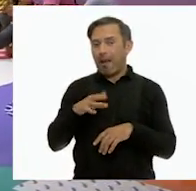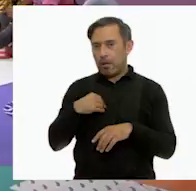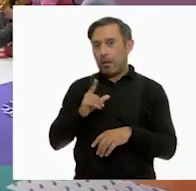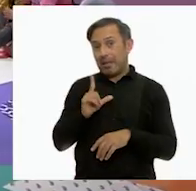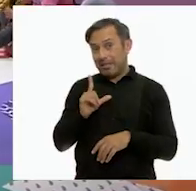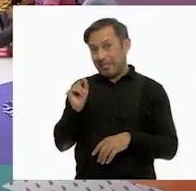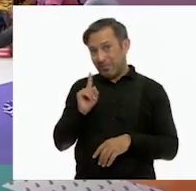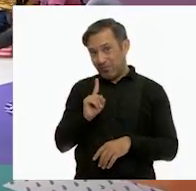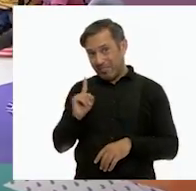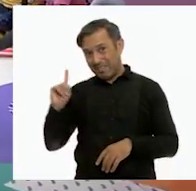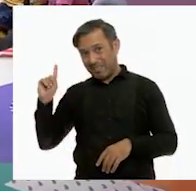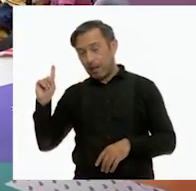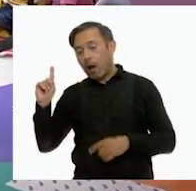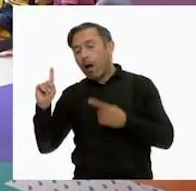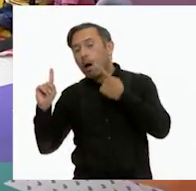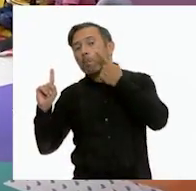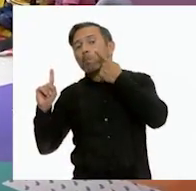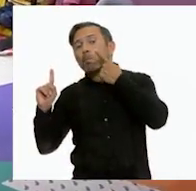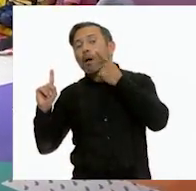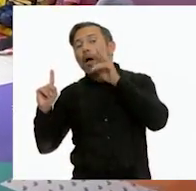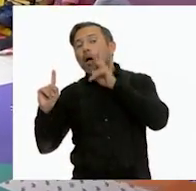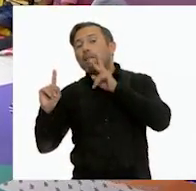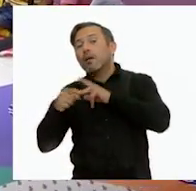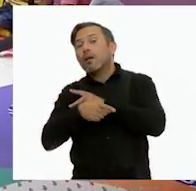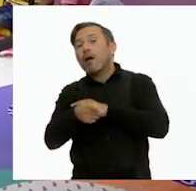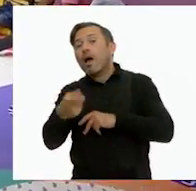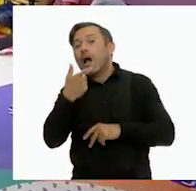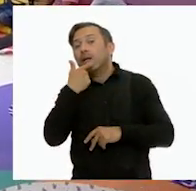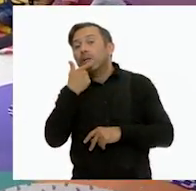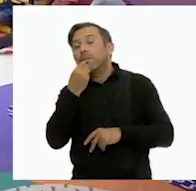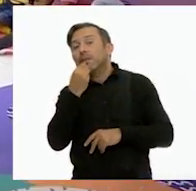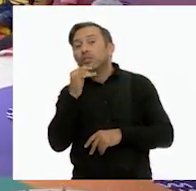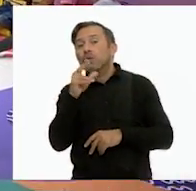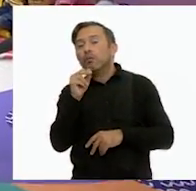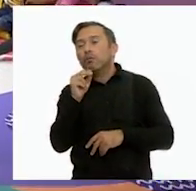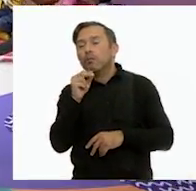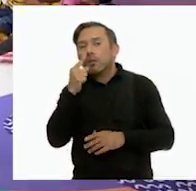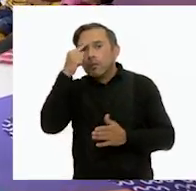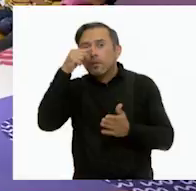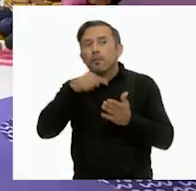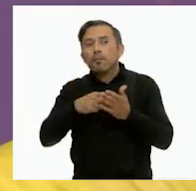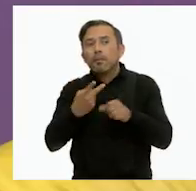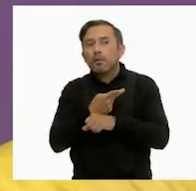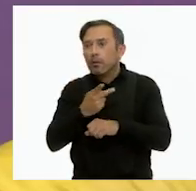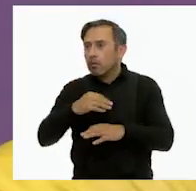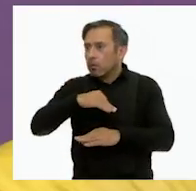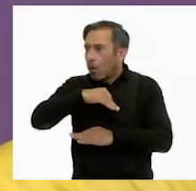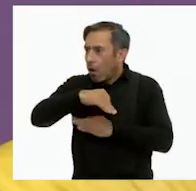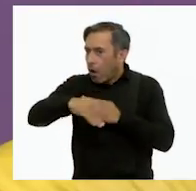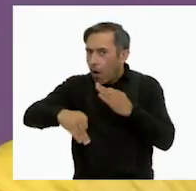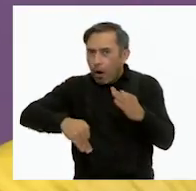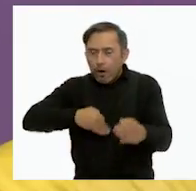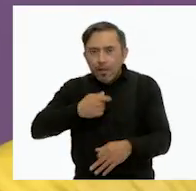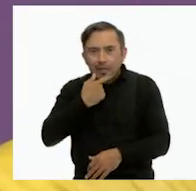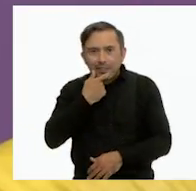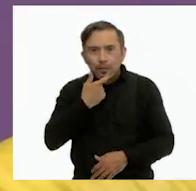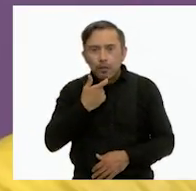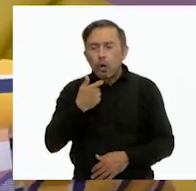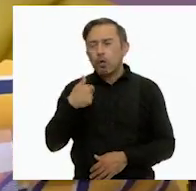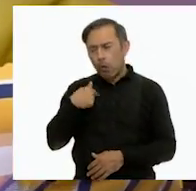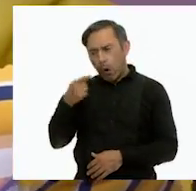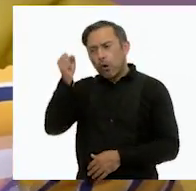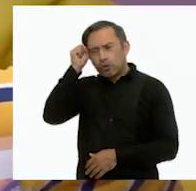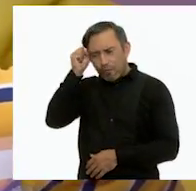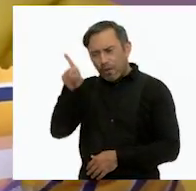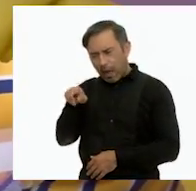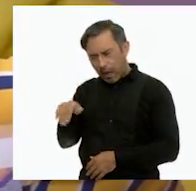la galleta. ¿Y qué creen que pasó? ¿Qué? Que todos se comieron las galletas. Yo le pedí a Sofi que se comiera una